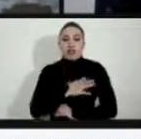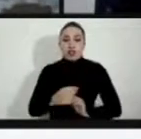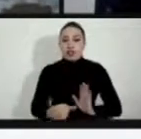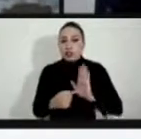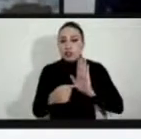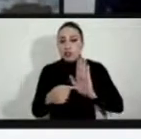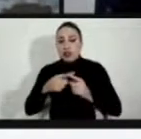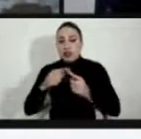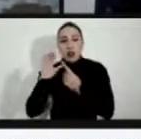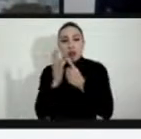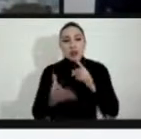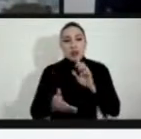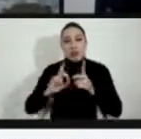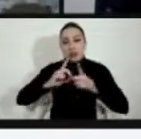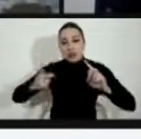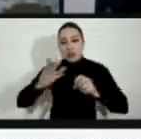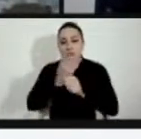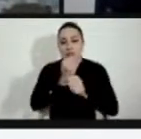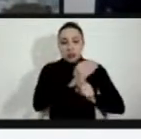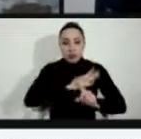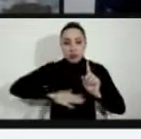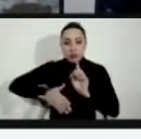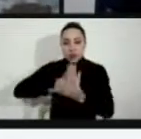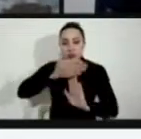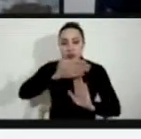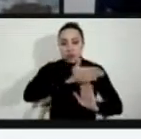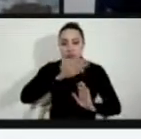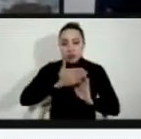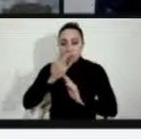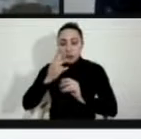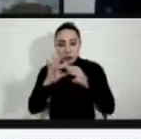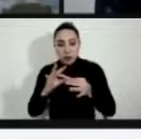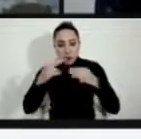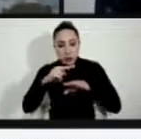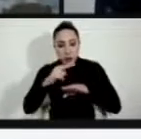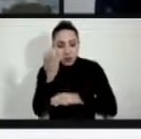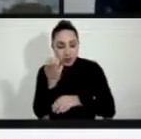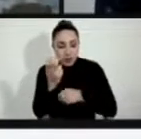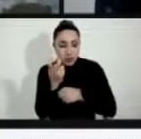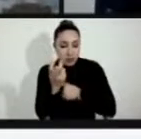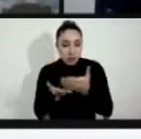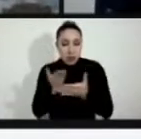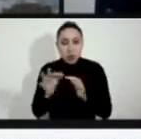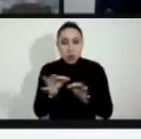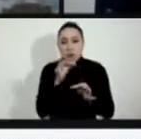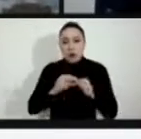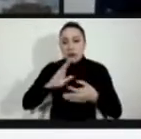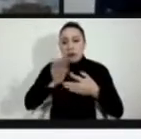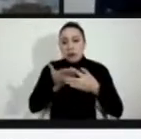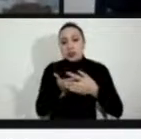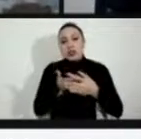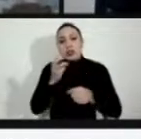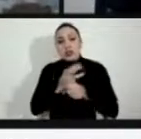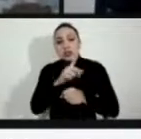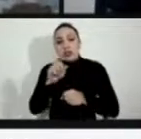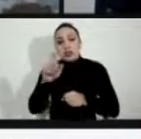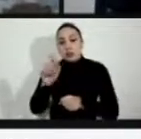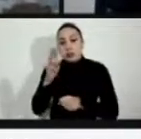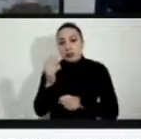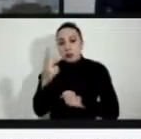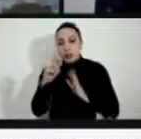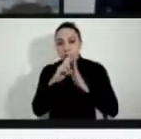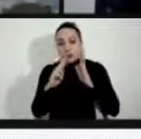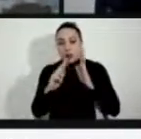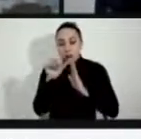y Vivienda. Para fundamentar el dictamen y de conformidad con lo dispuesto por la fracción tercera del artículo 129 del Reglamento del Congreso de la